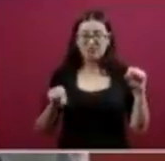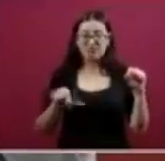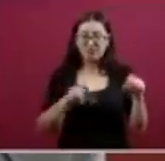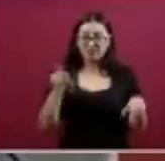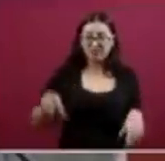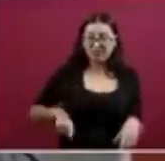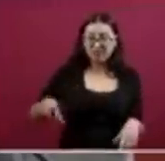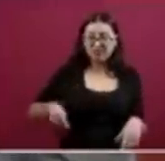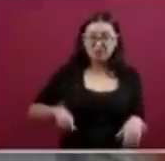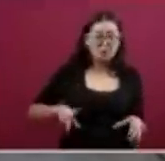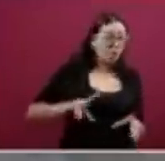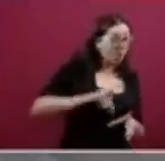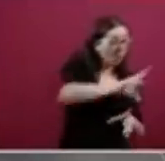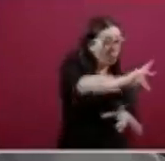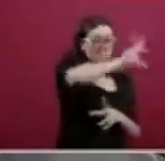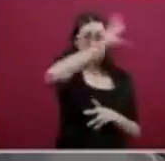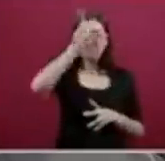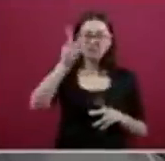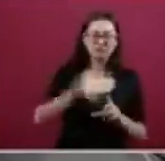el compromiso